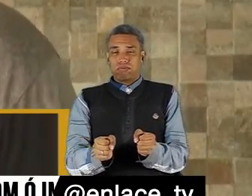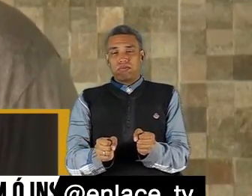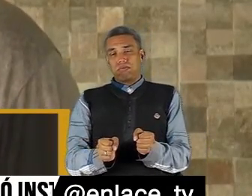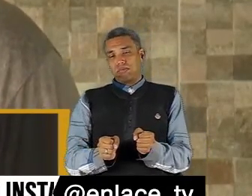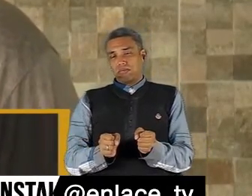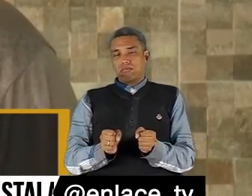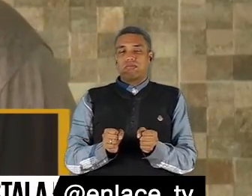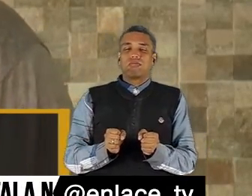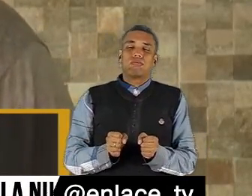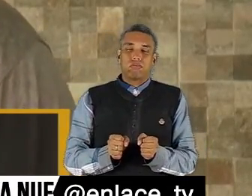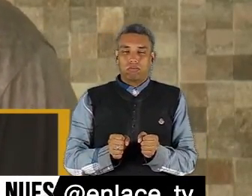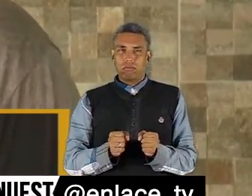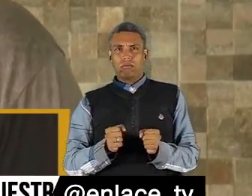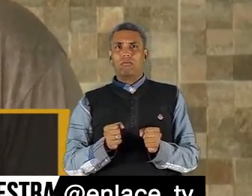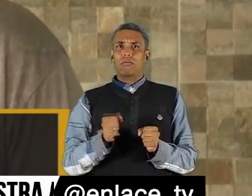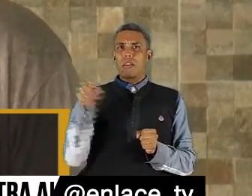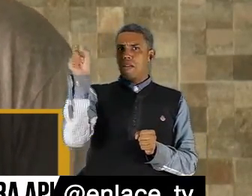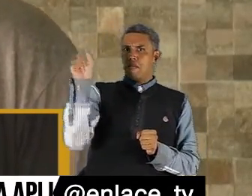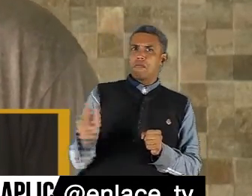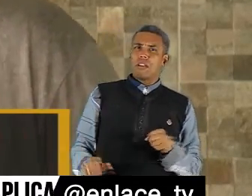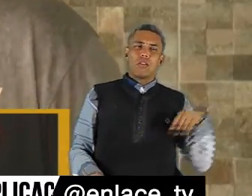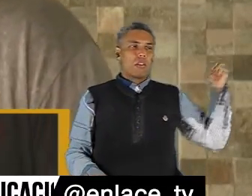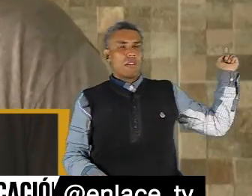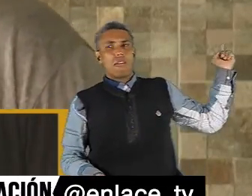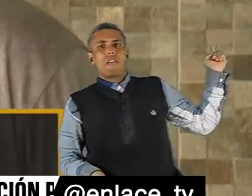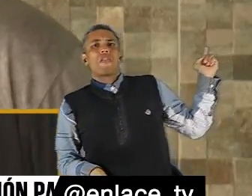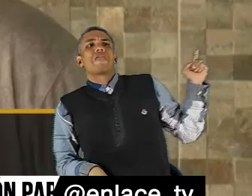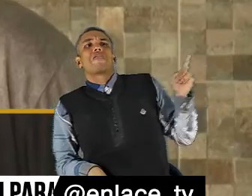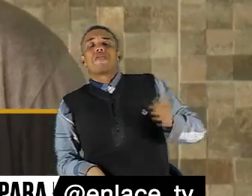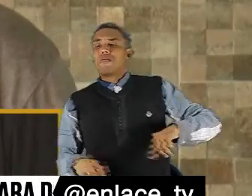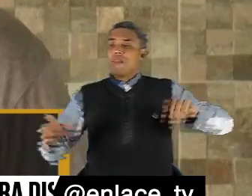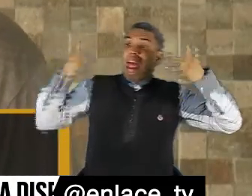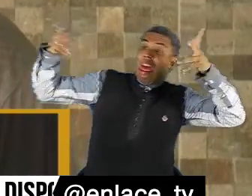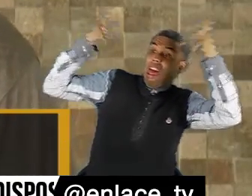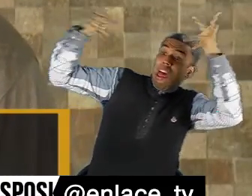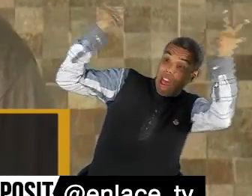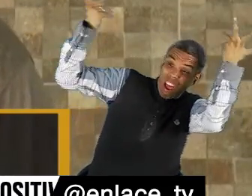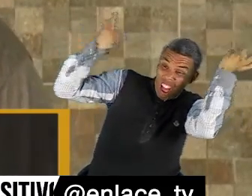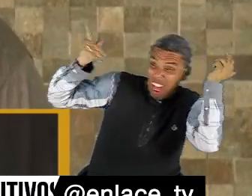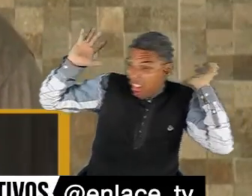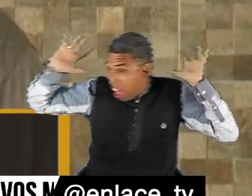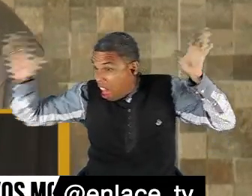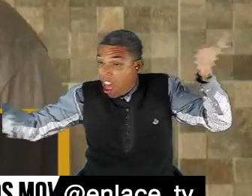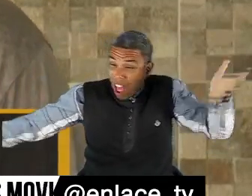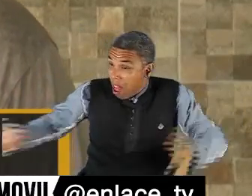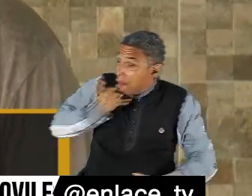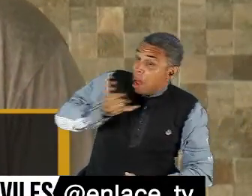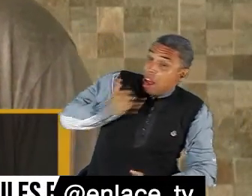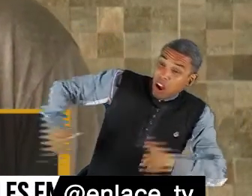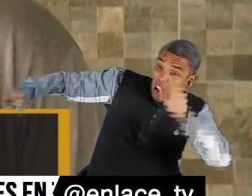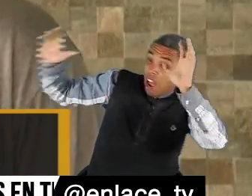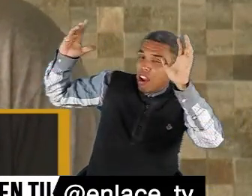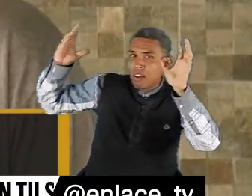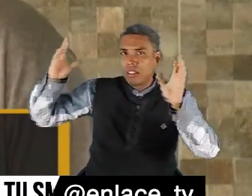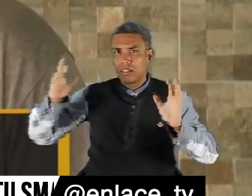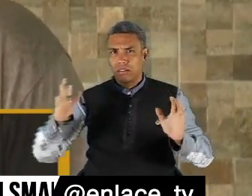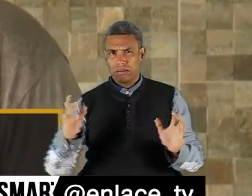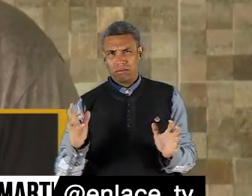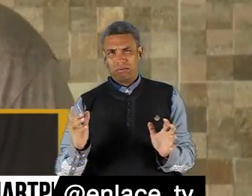poco alterada por lo que había pasado. Él paró, no como por ahí quisieron interpretar